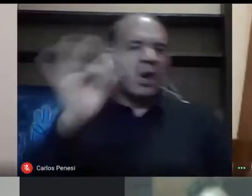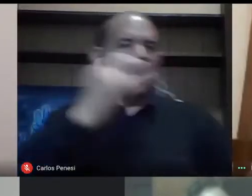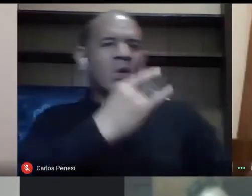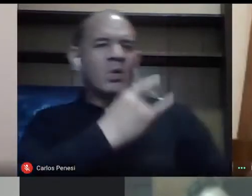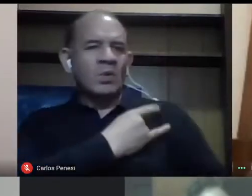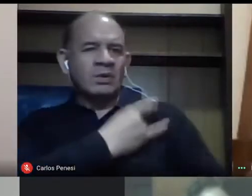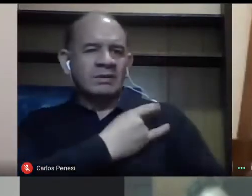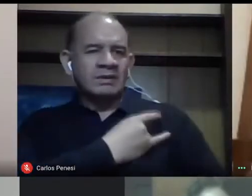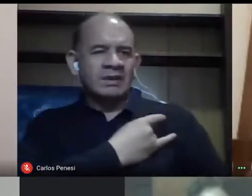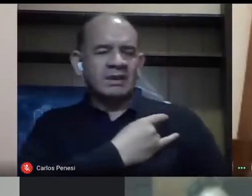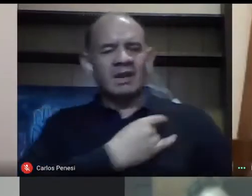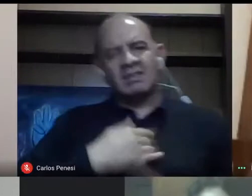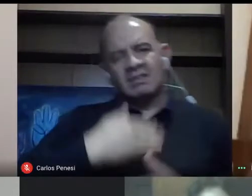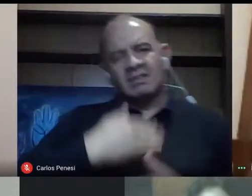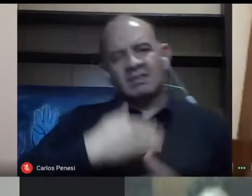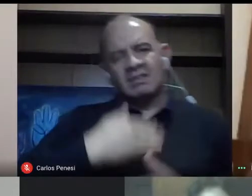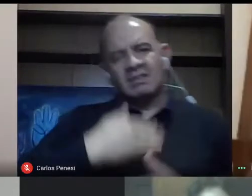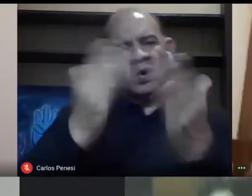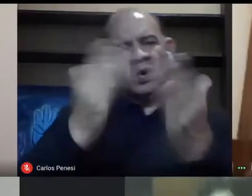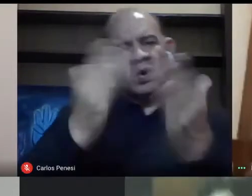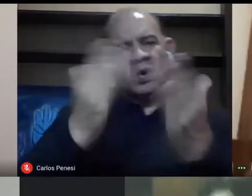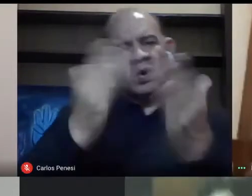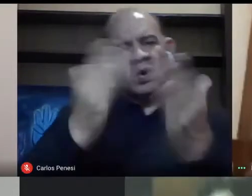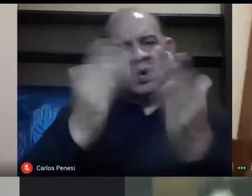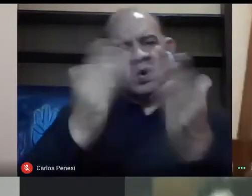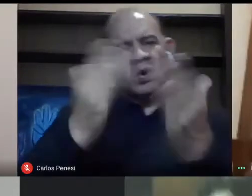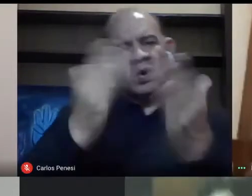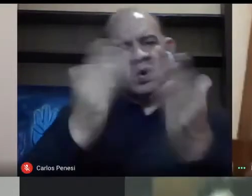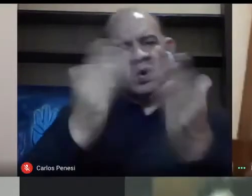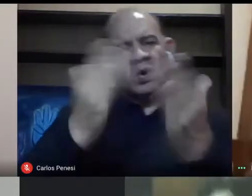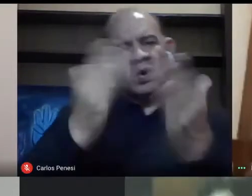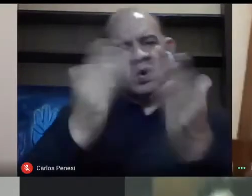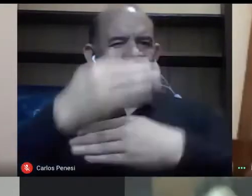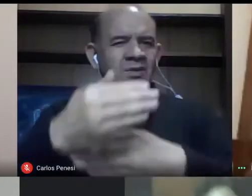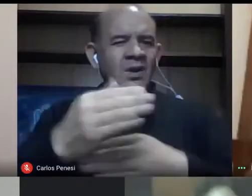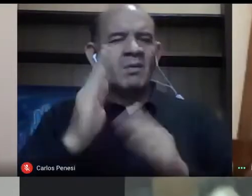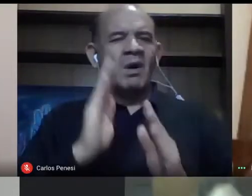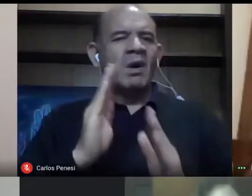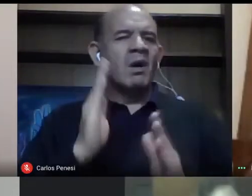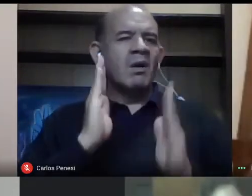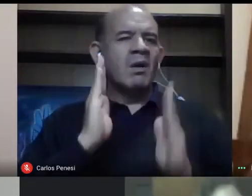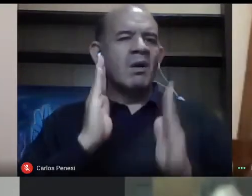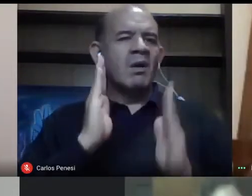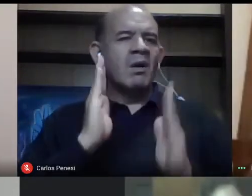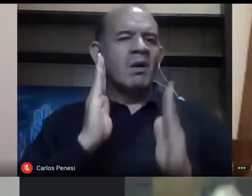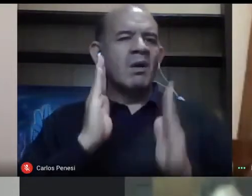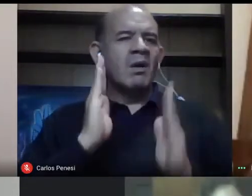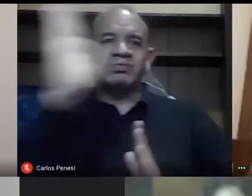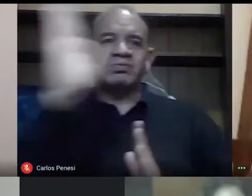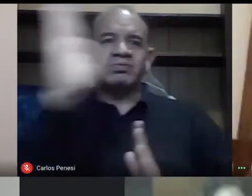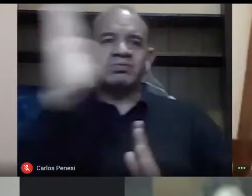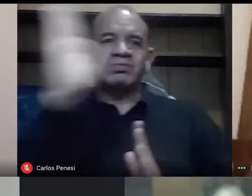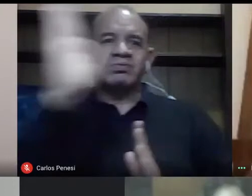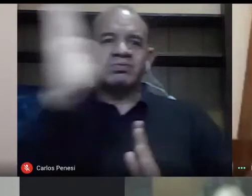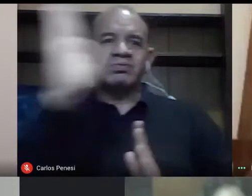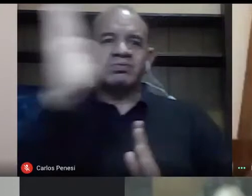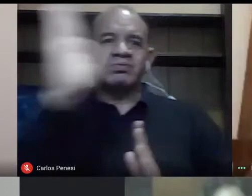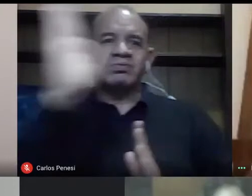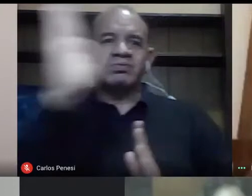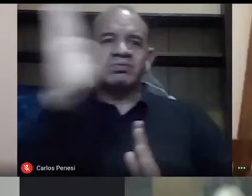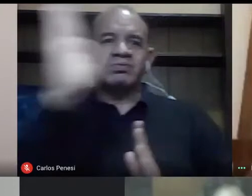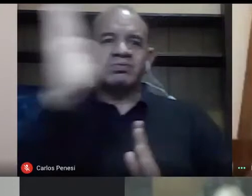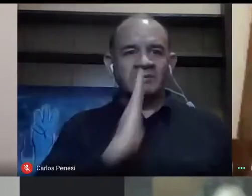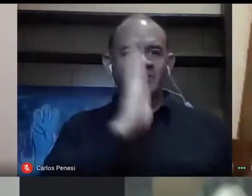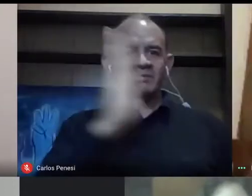espacios de accesibilidad y desde el rol fundamental que las bibliotecas en general cumplen, muchas veces incorporando en sus servicios